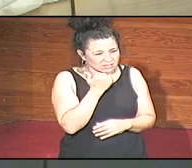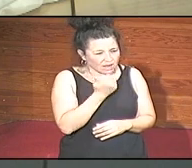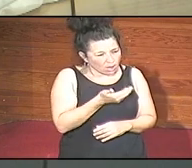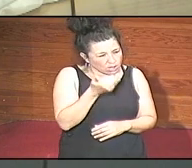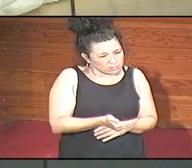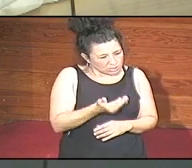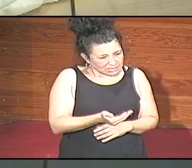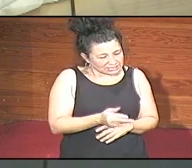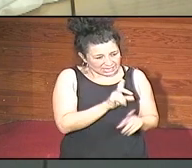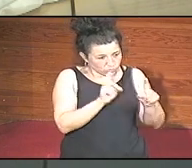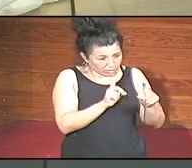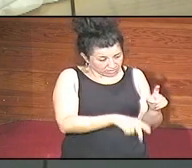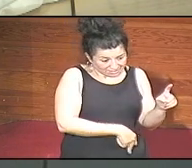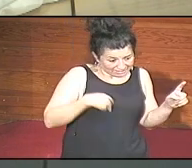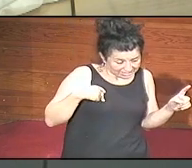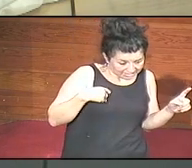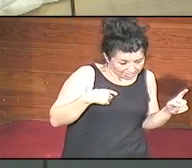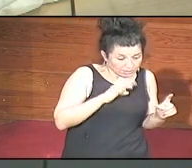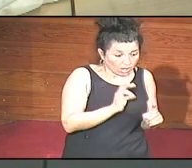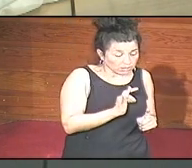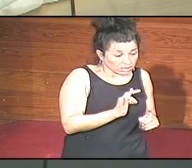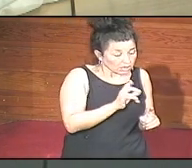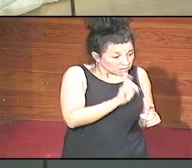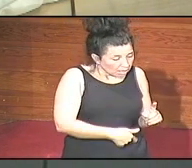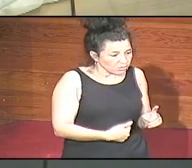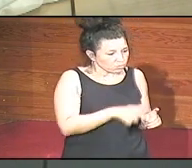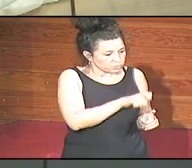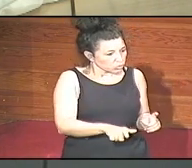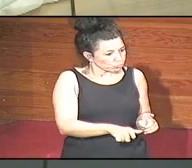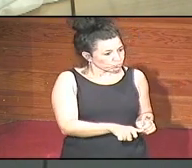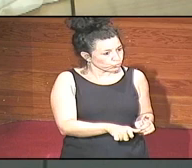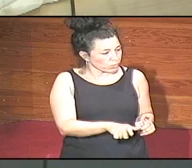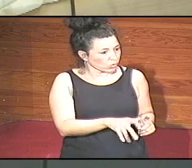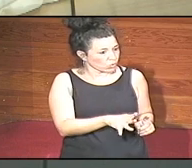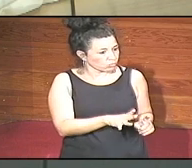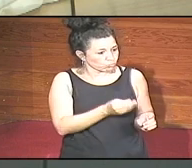general pero también que cuando sale gente que es válida y